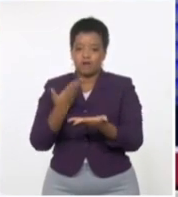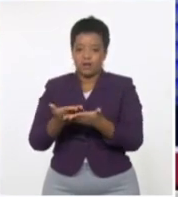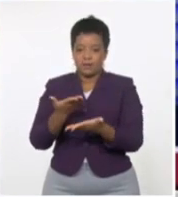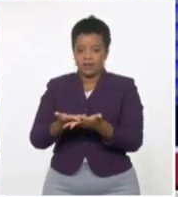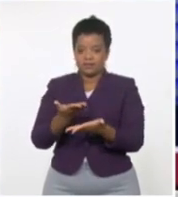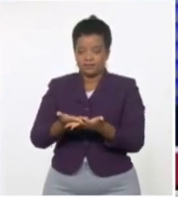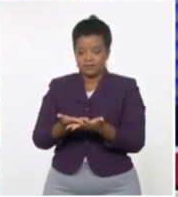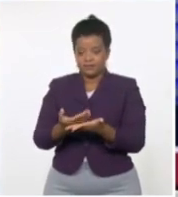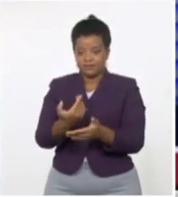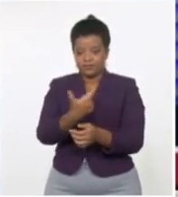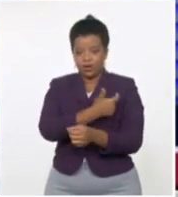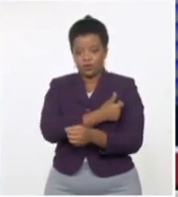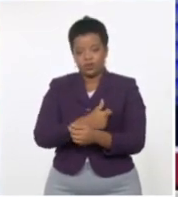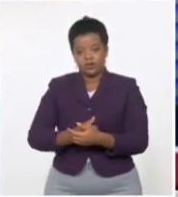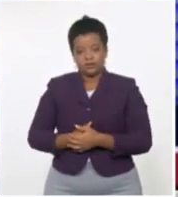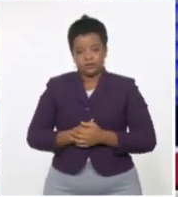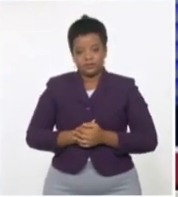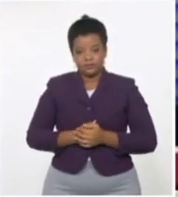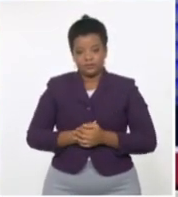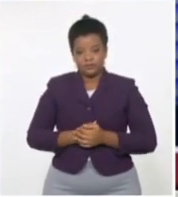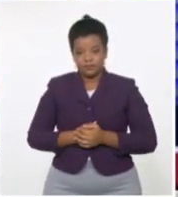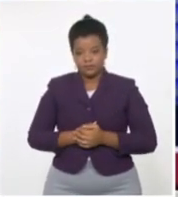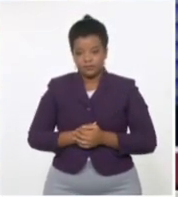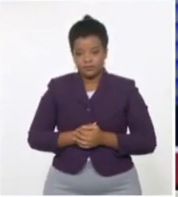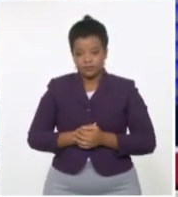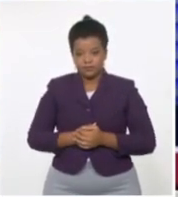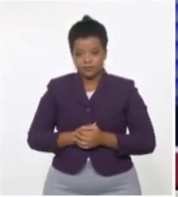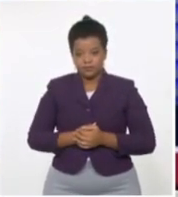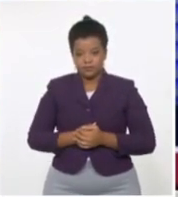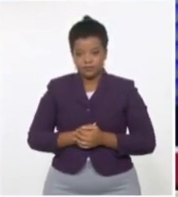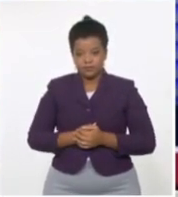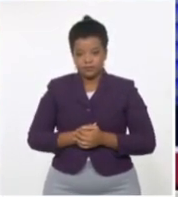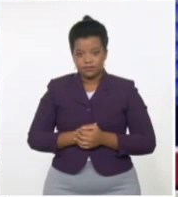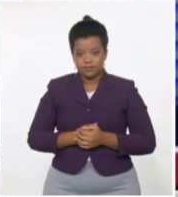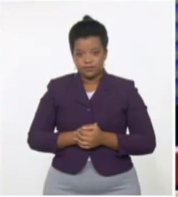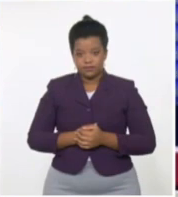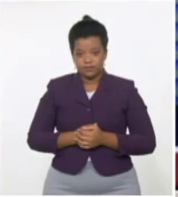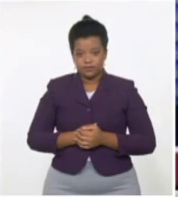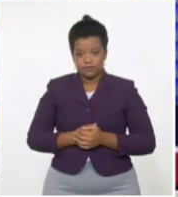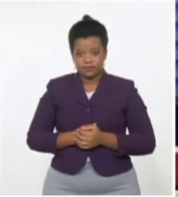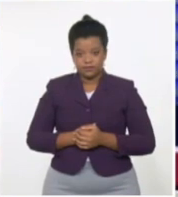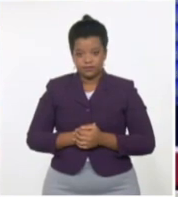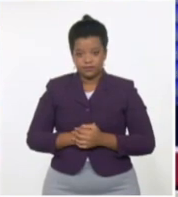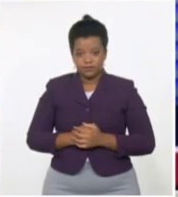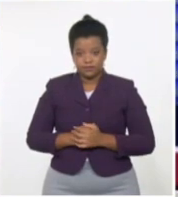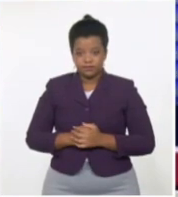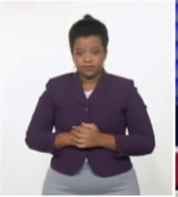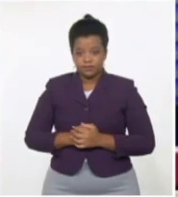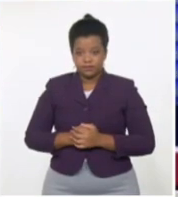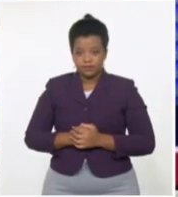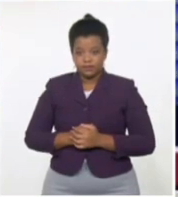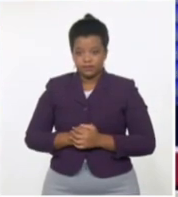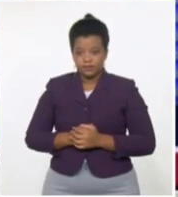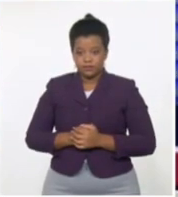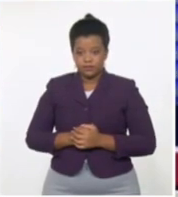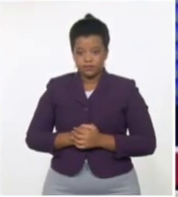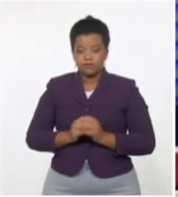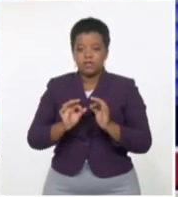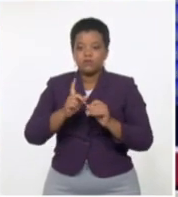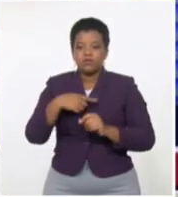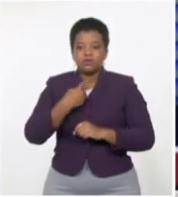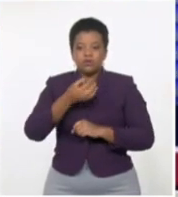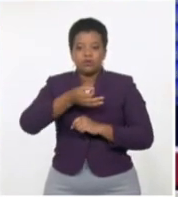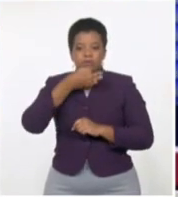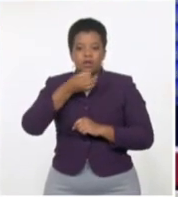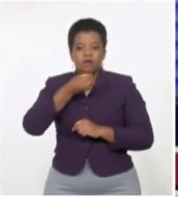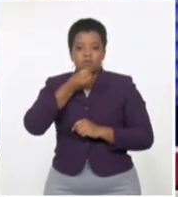candidato vacunal, que muy pronto podrá ser ya registrado, incluso para, como se ha explicado en otras ocasiones, se